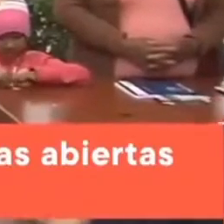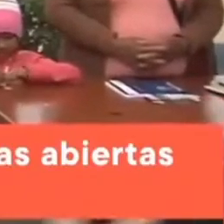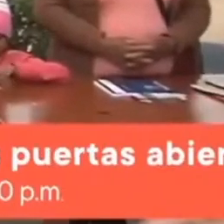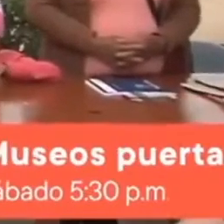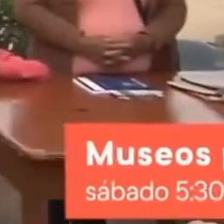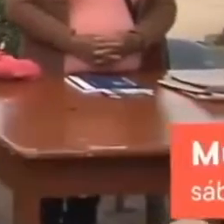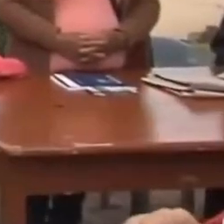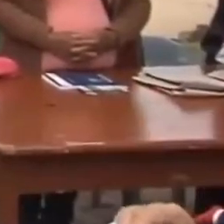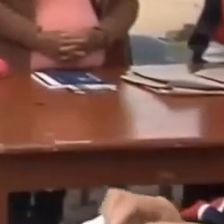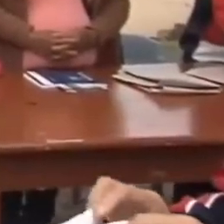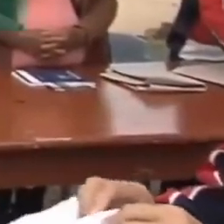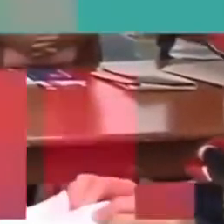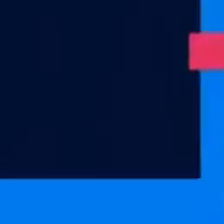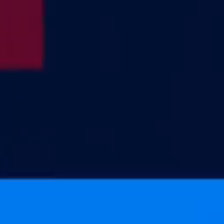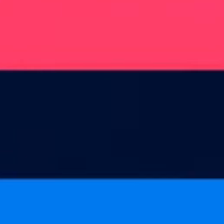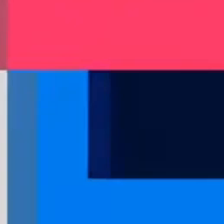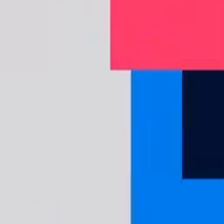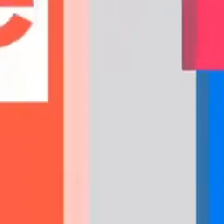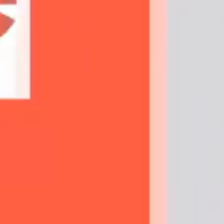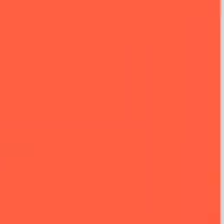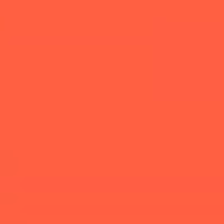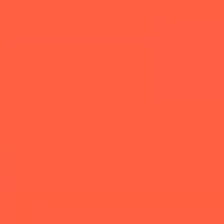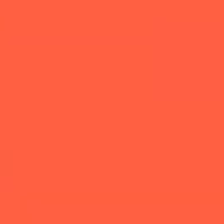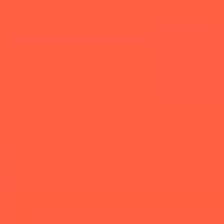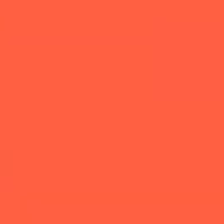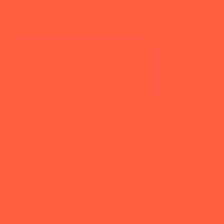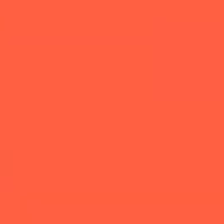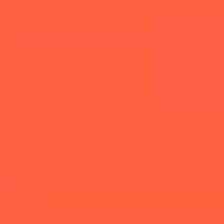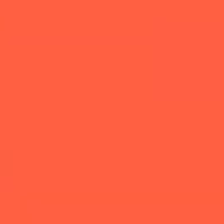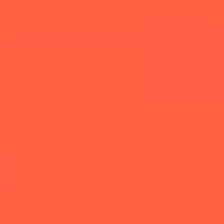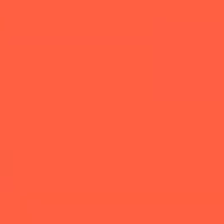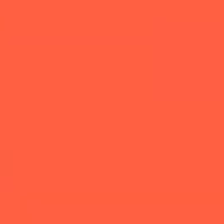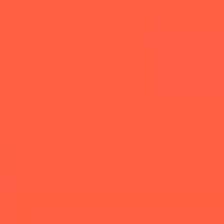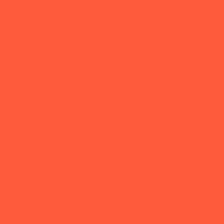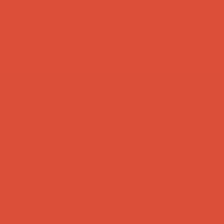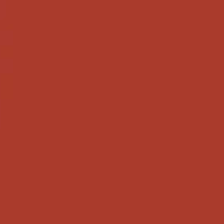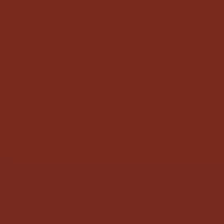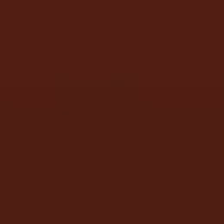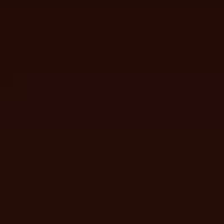a las 5:30 de la tarde, por TV Perú. Primero mi salud.